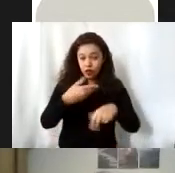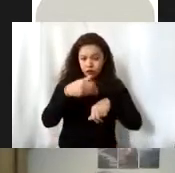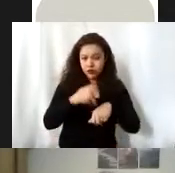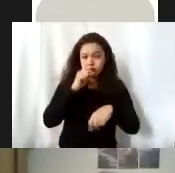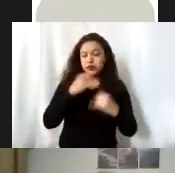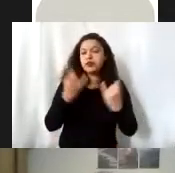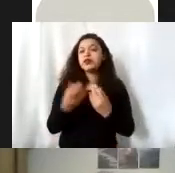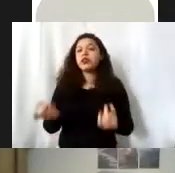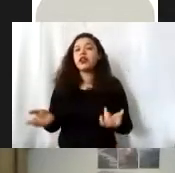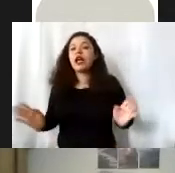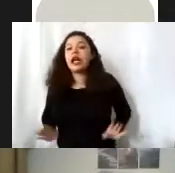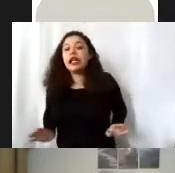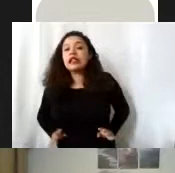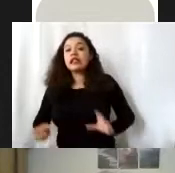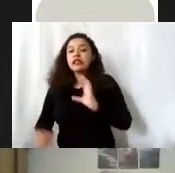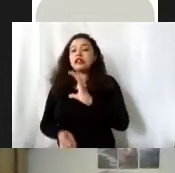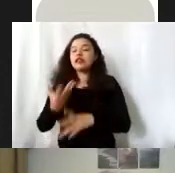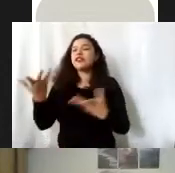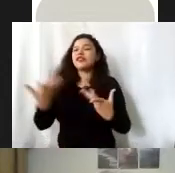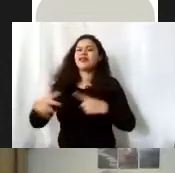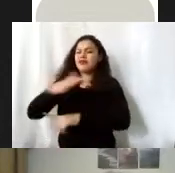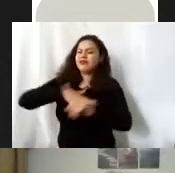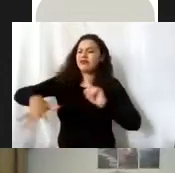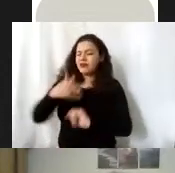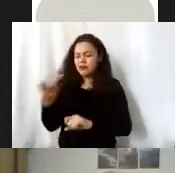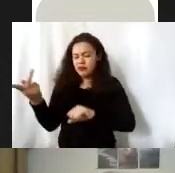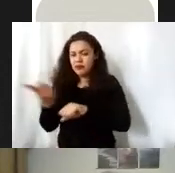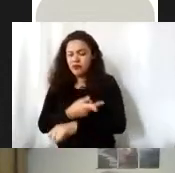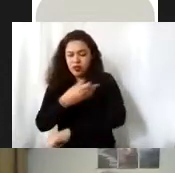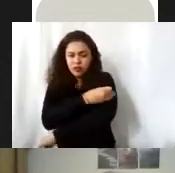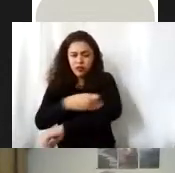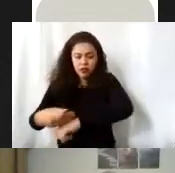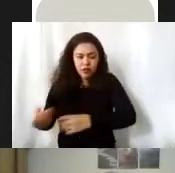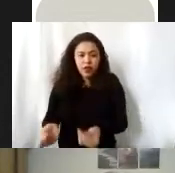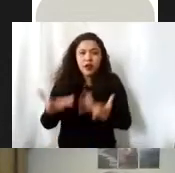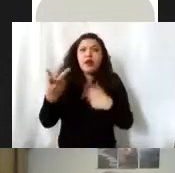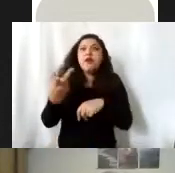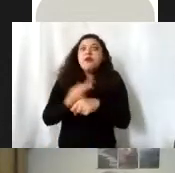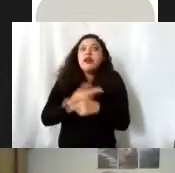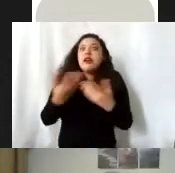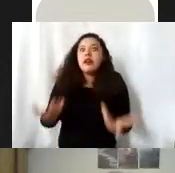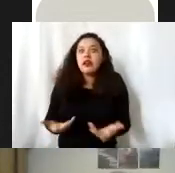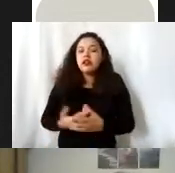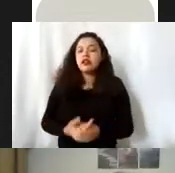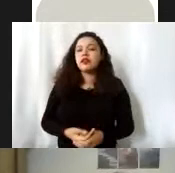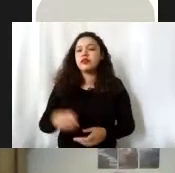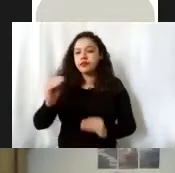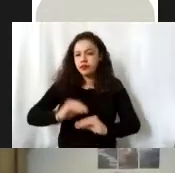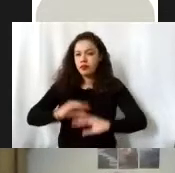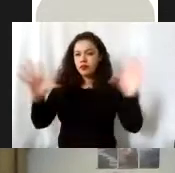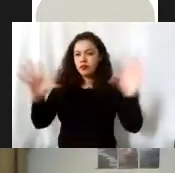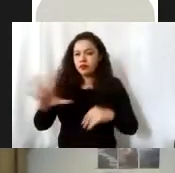que genera esa situación en la familia, ¿no? Pues seguramente va a generar